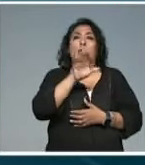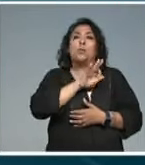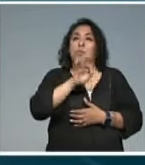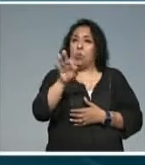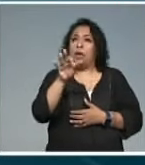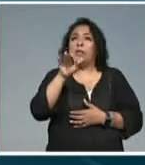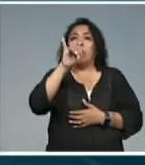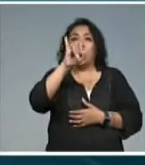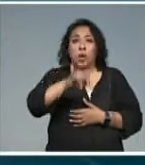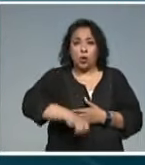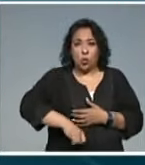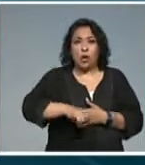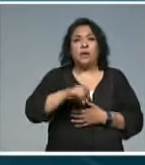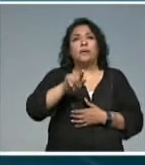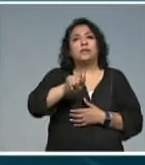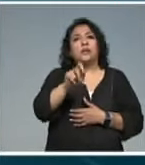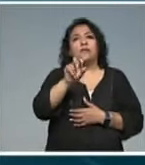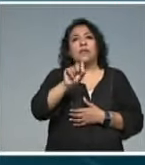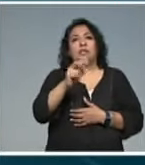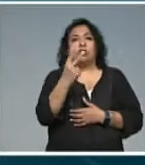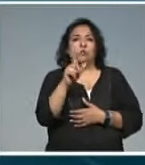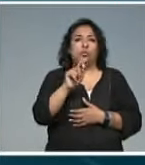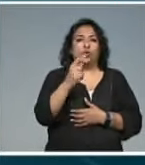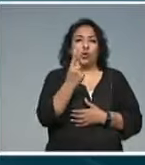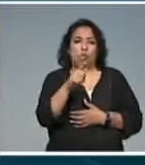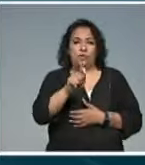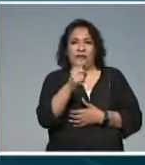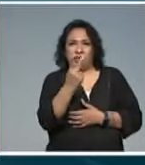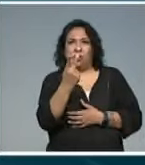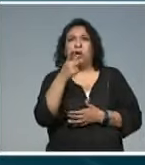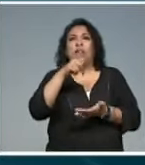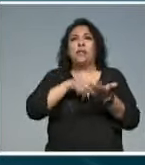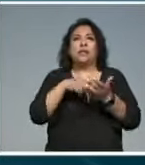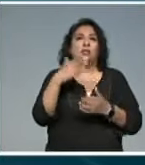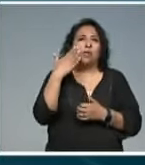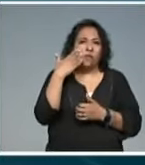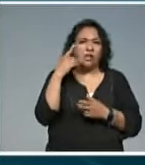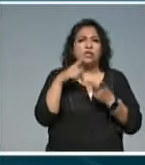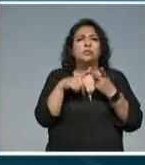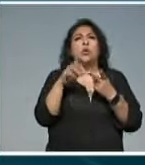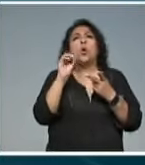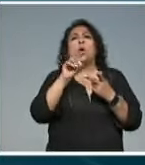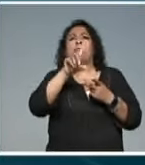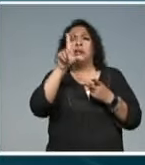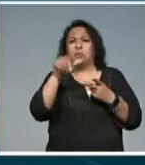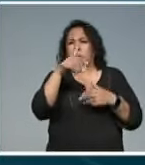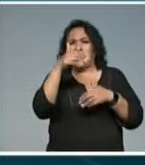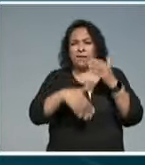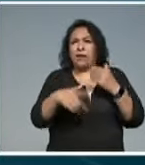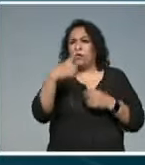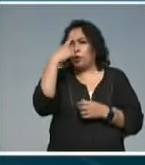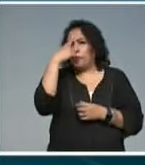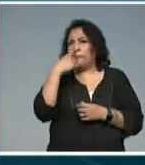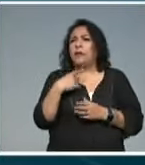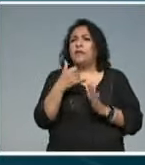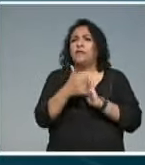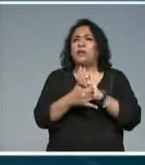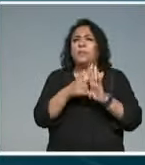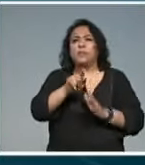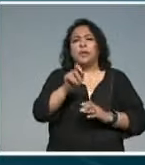seguirse todos los jueves por la señal 22.1 de Canal 22 a través de Facebook o después de su transmisión por el perfil de YouTube del